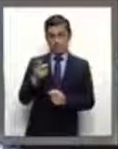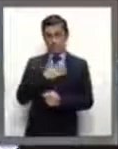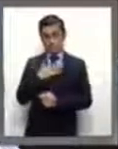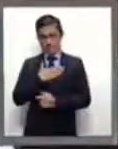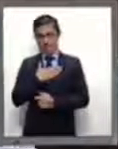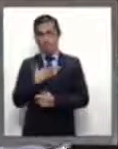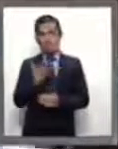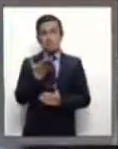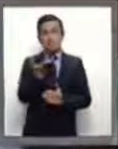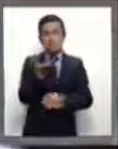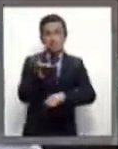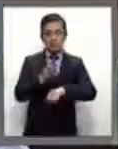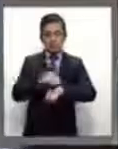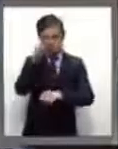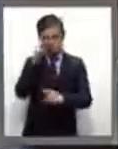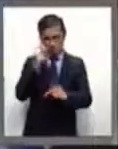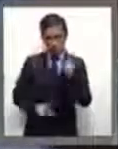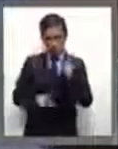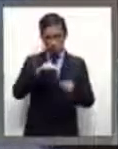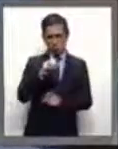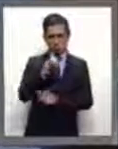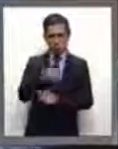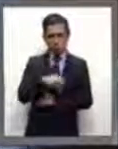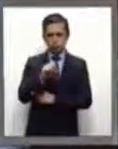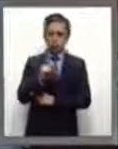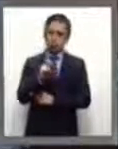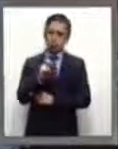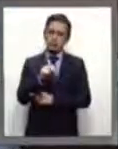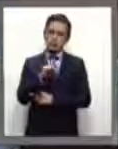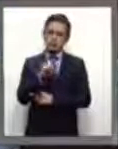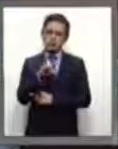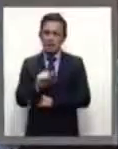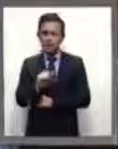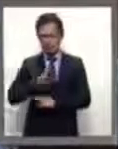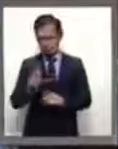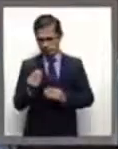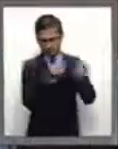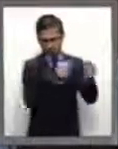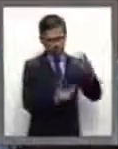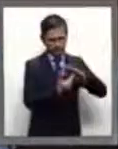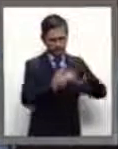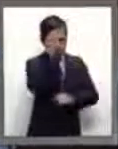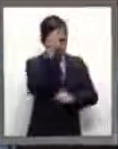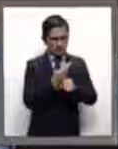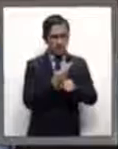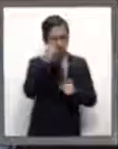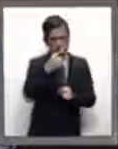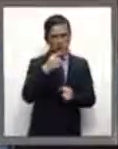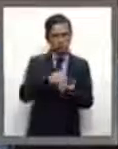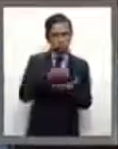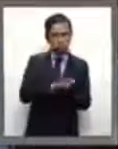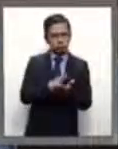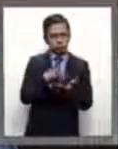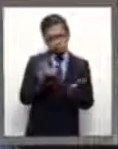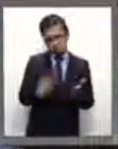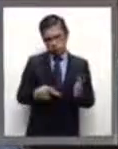suspensiva pidiendo que se publique en el diario de debates para que se conozcan los razonamientos jurídicos de nuestro voto en